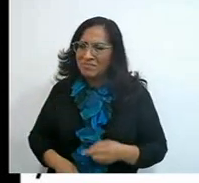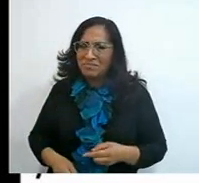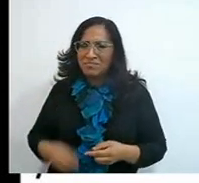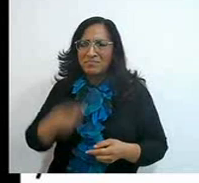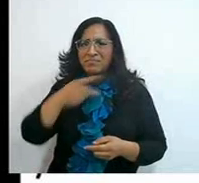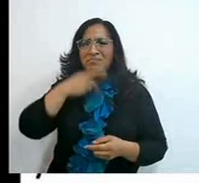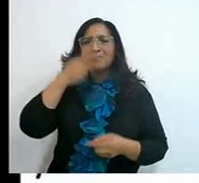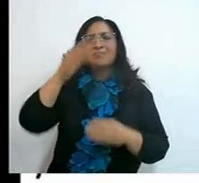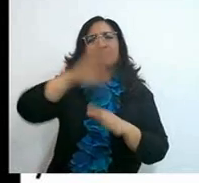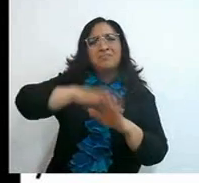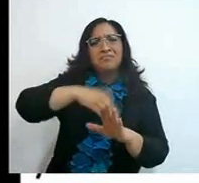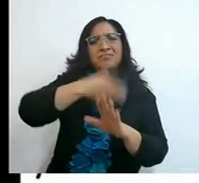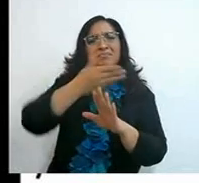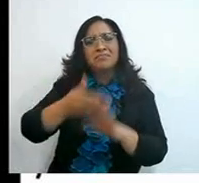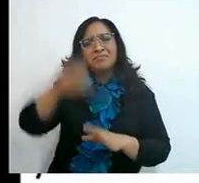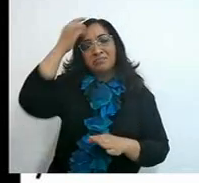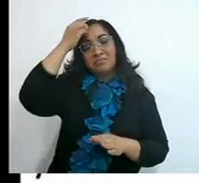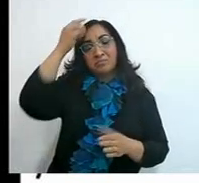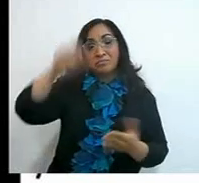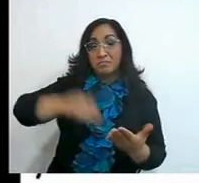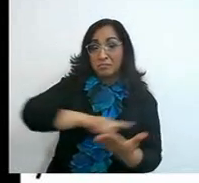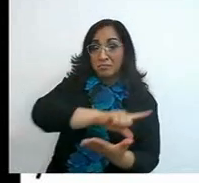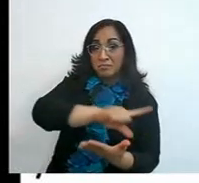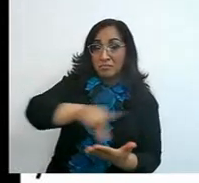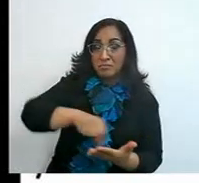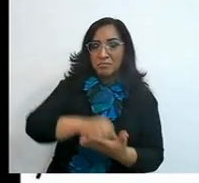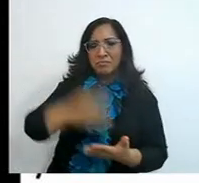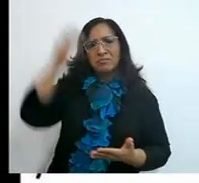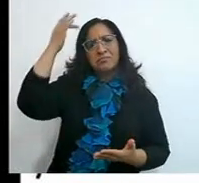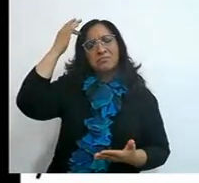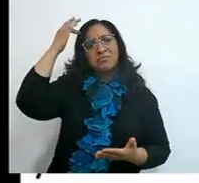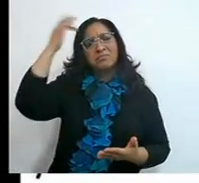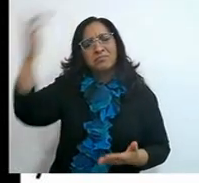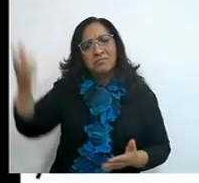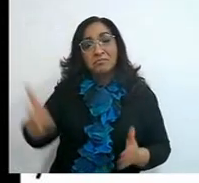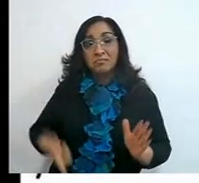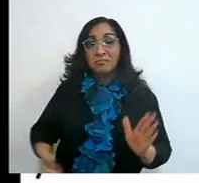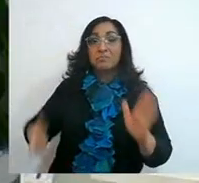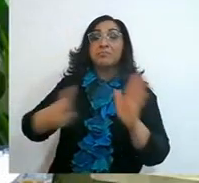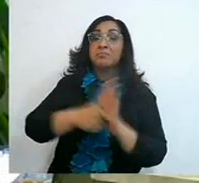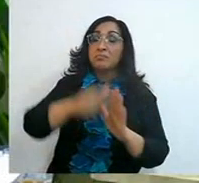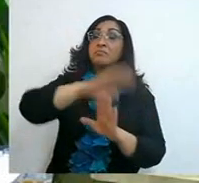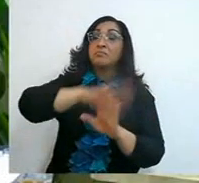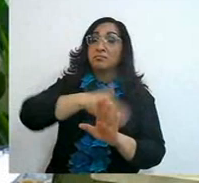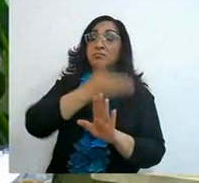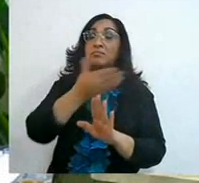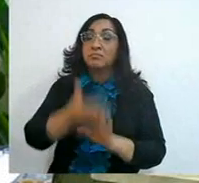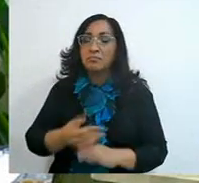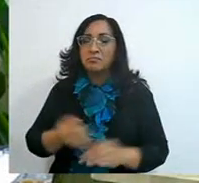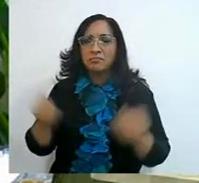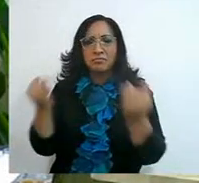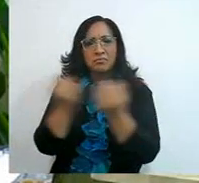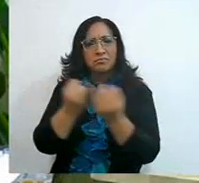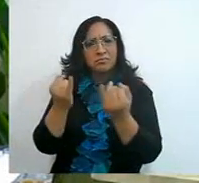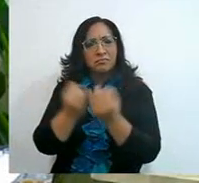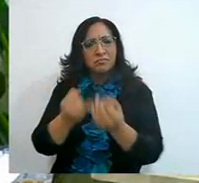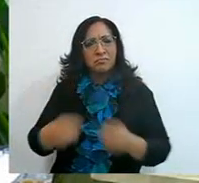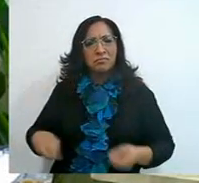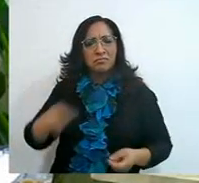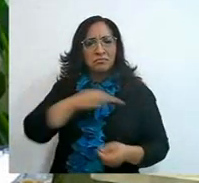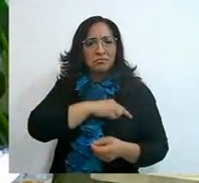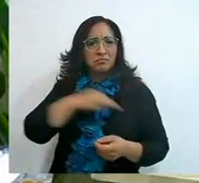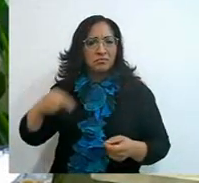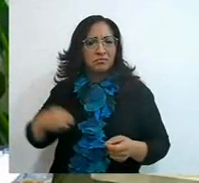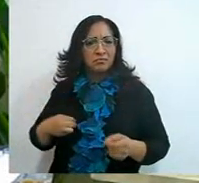palabras blasfemas contra este lugar santo y contra la ley. También a nuestro